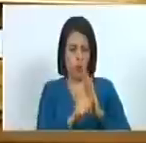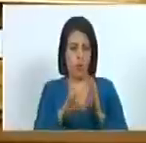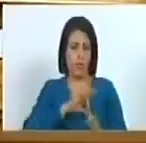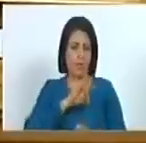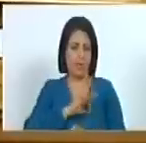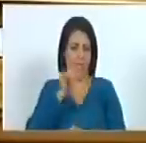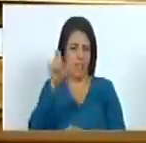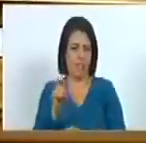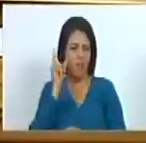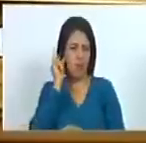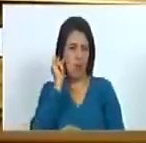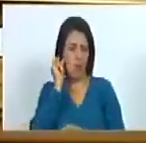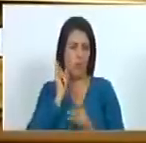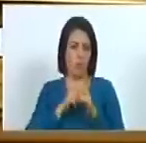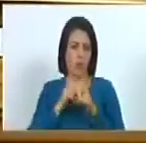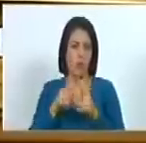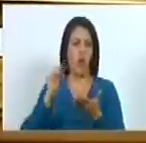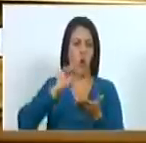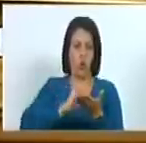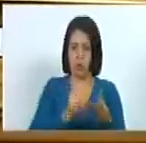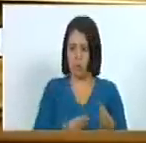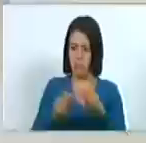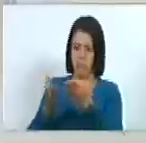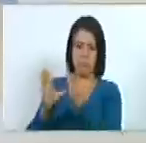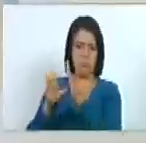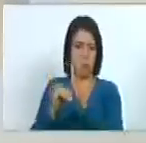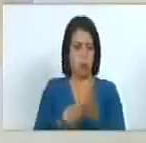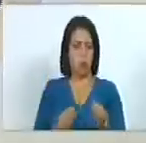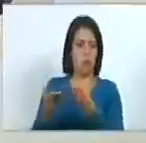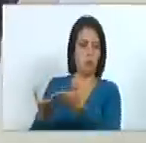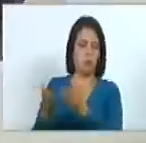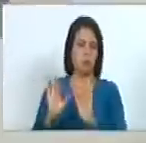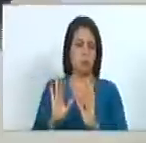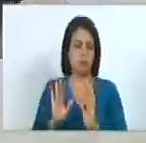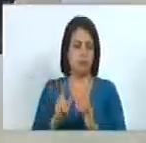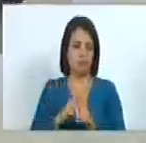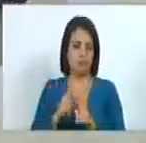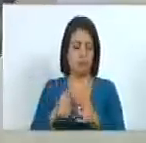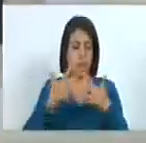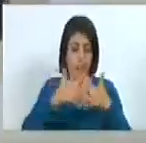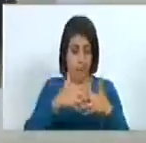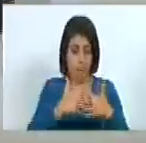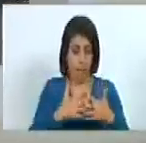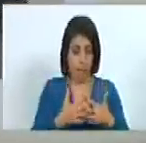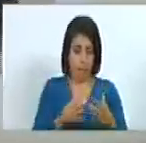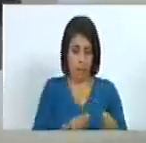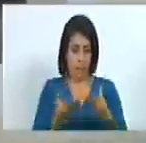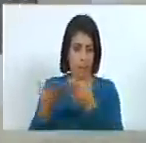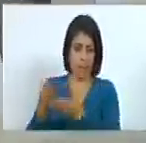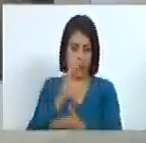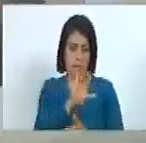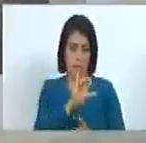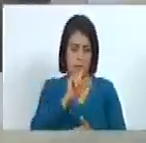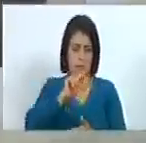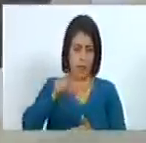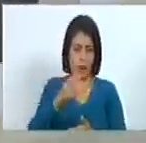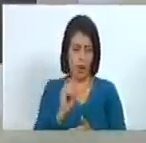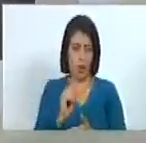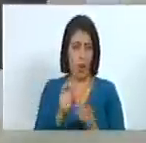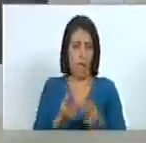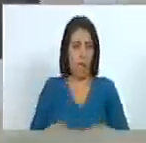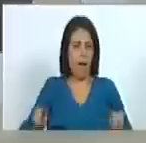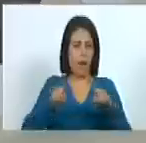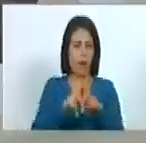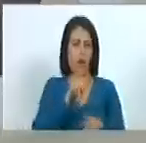señora que entonces devuelva la plata que se robó, que con la plata que se robó y con Citgo, que cuesta 11 mil millones de